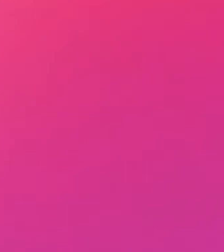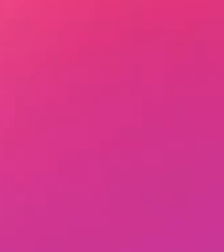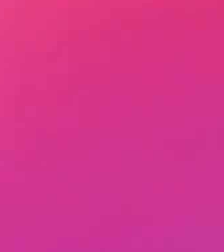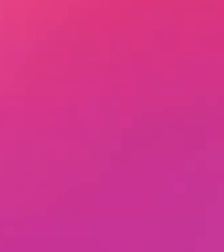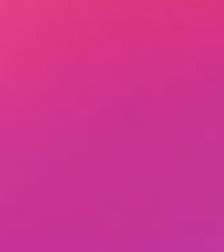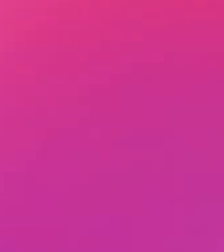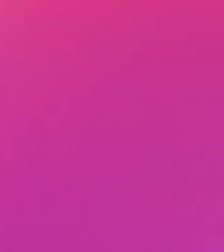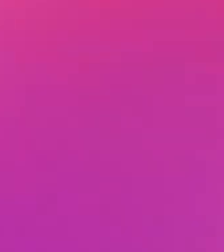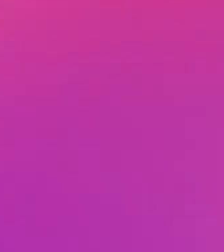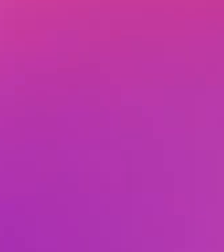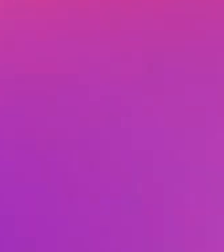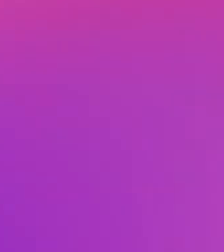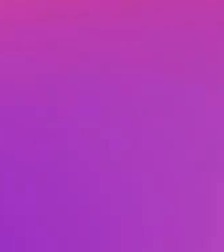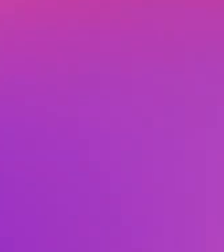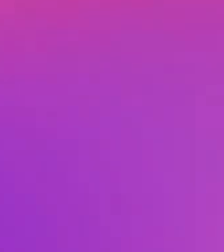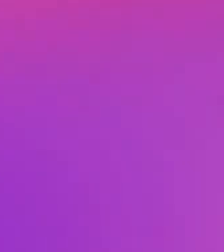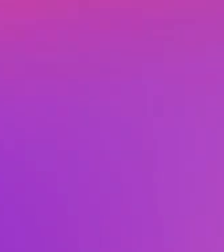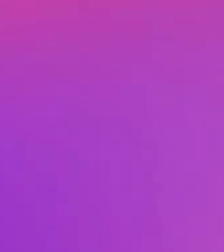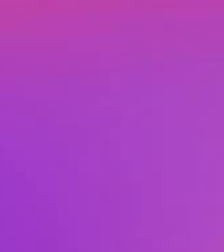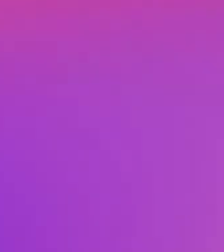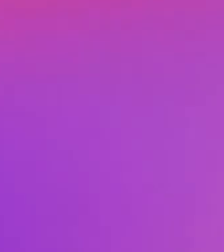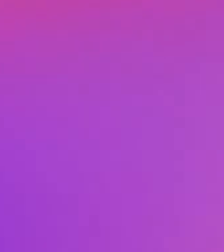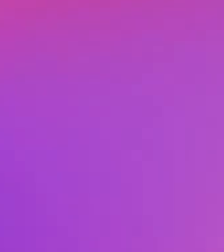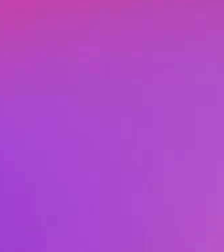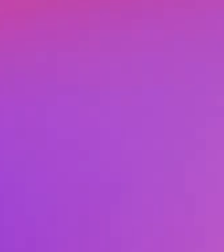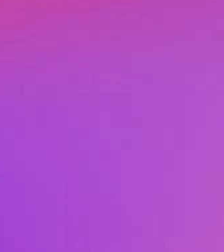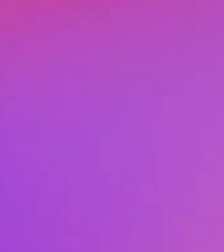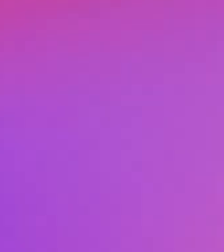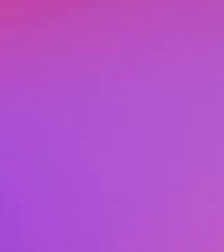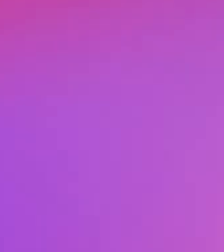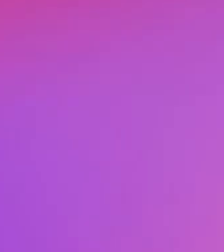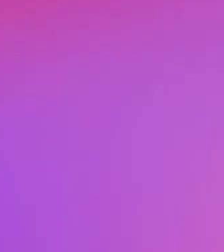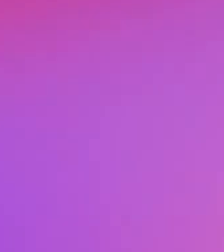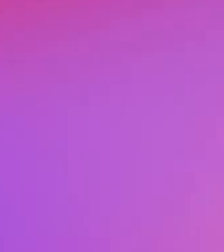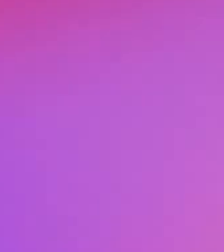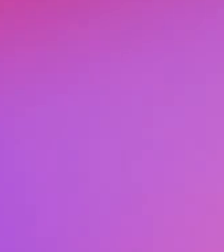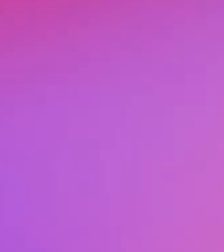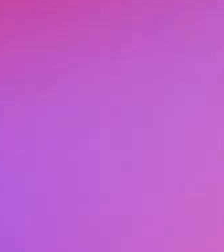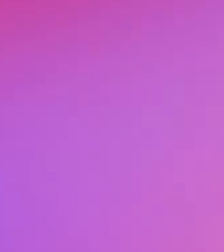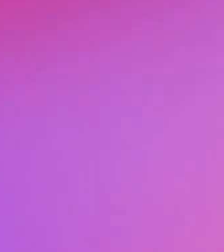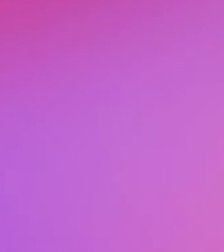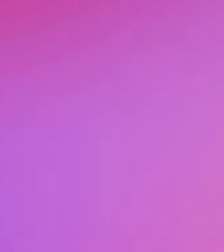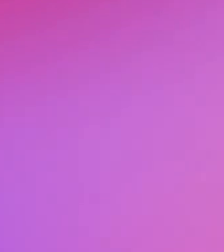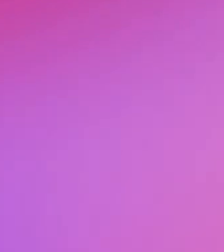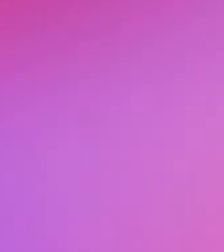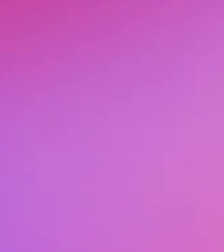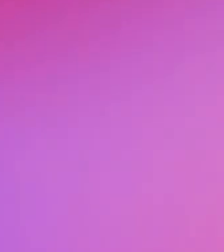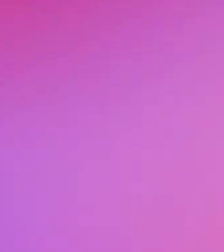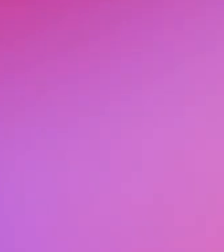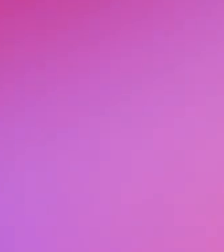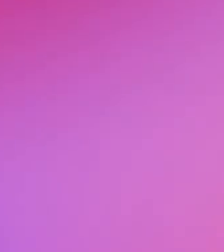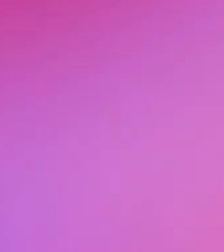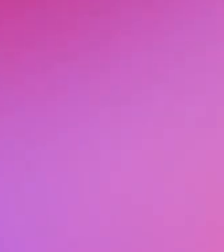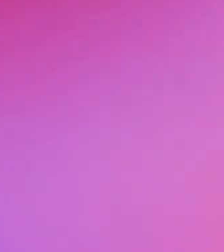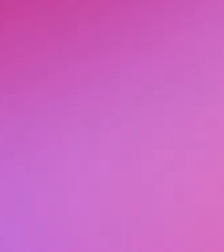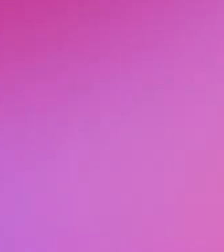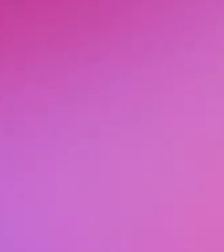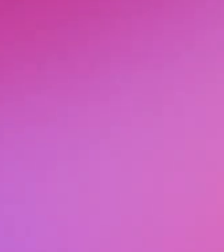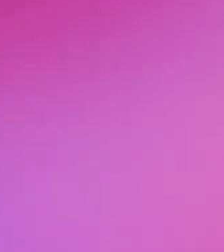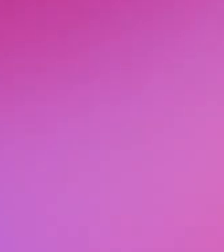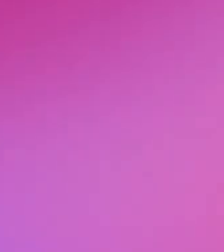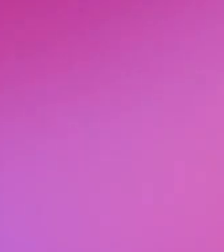También te invitamos a que consultes la plataforma nuevaescuelamexicana.cep.gov.mx.